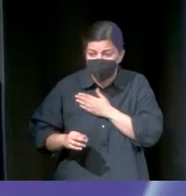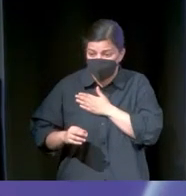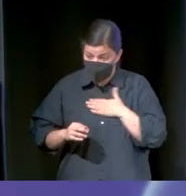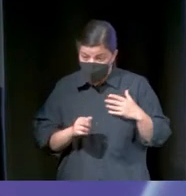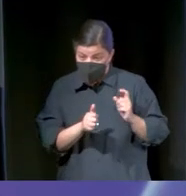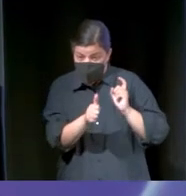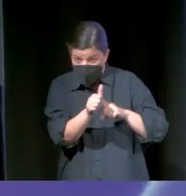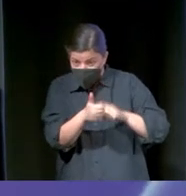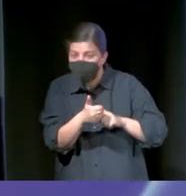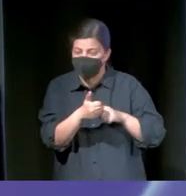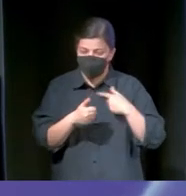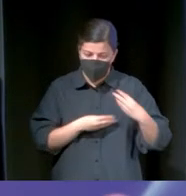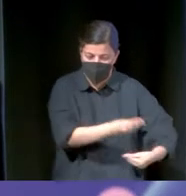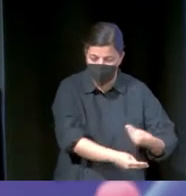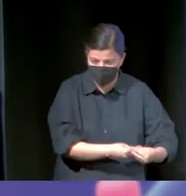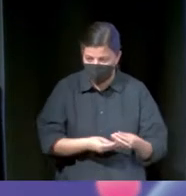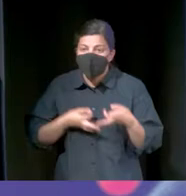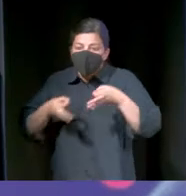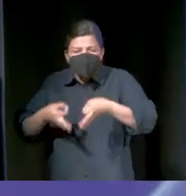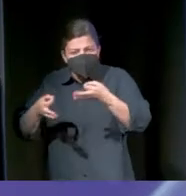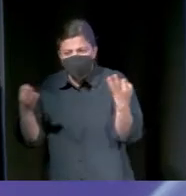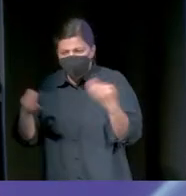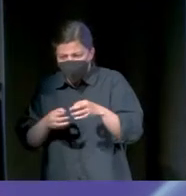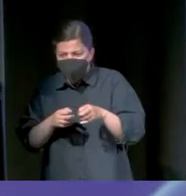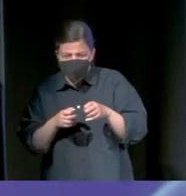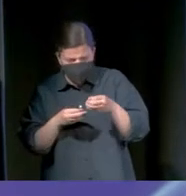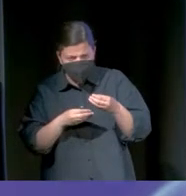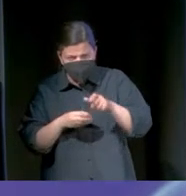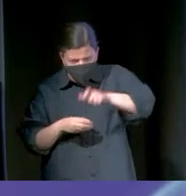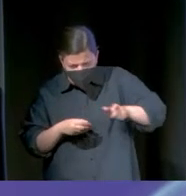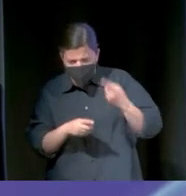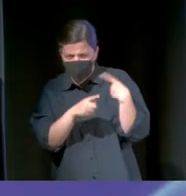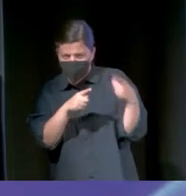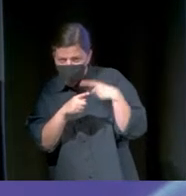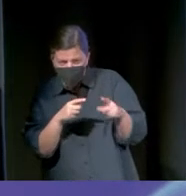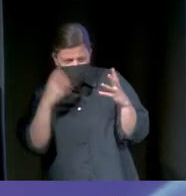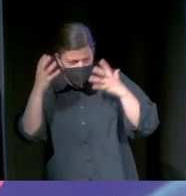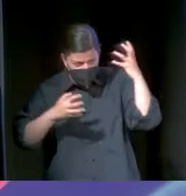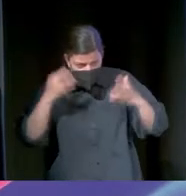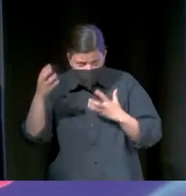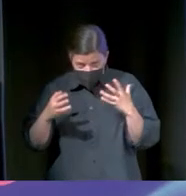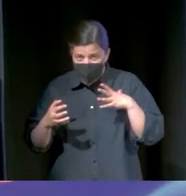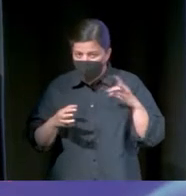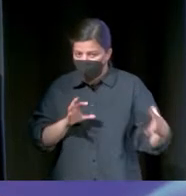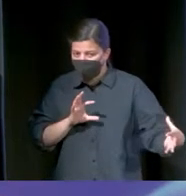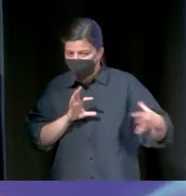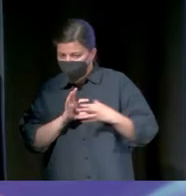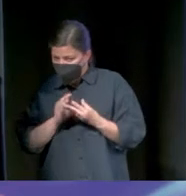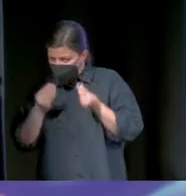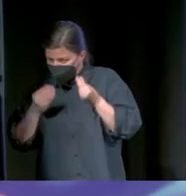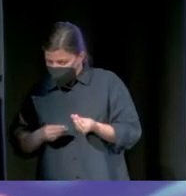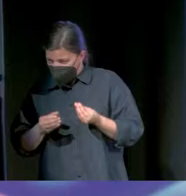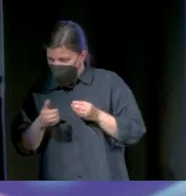siempre rodearte de gente que tenga cosas objetos animales que te puedan venir a ti bien para generar